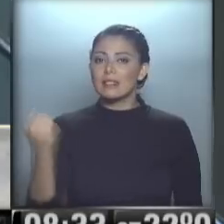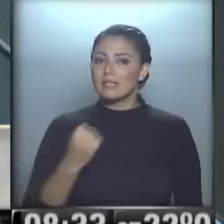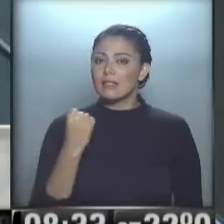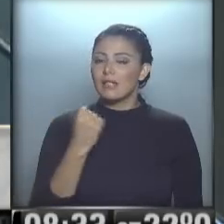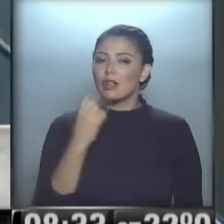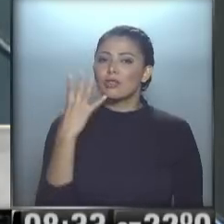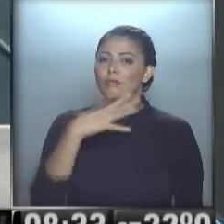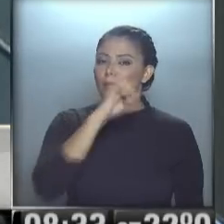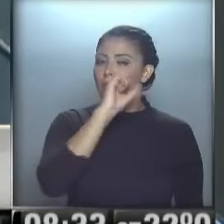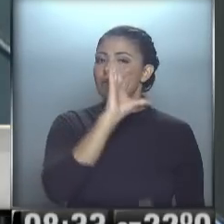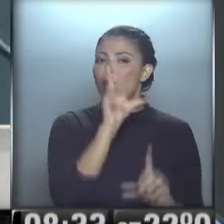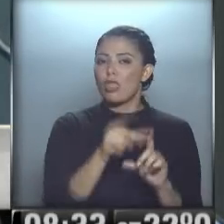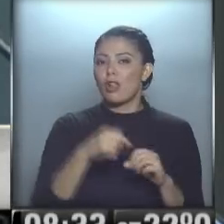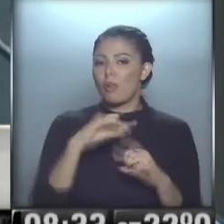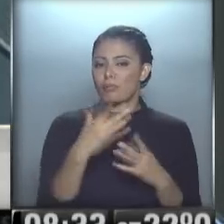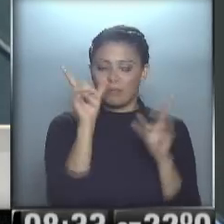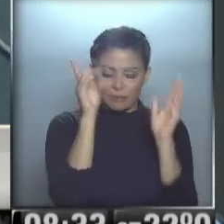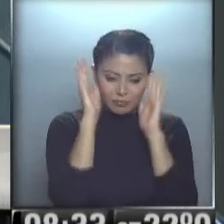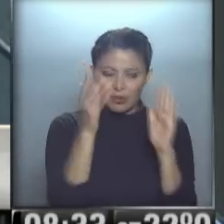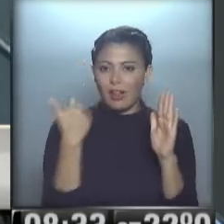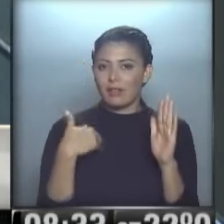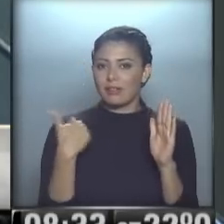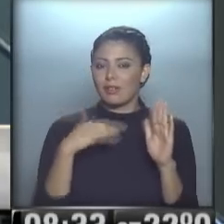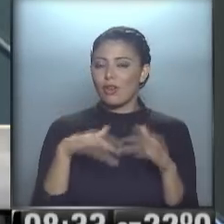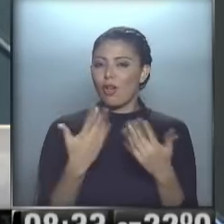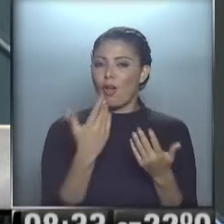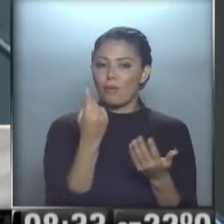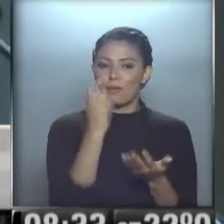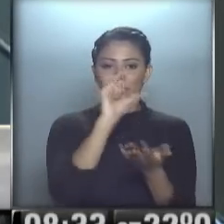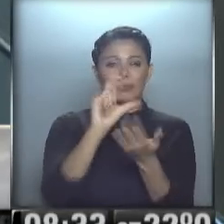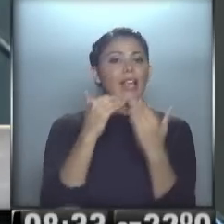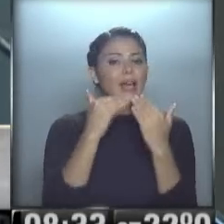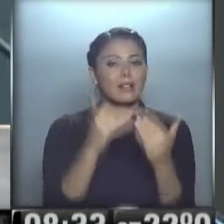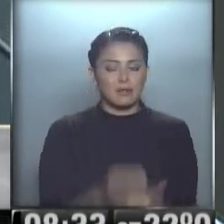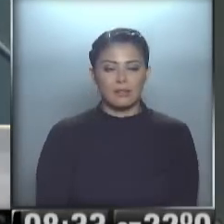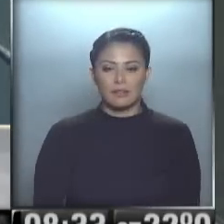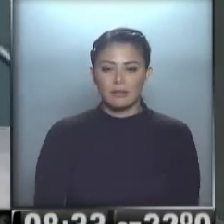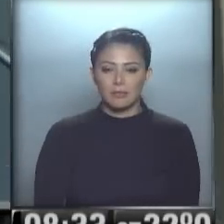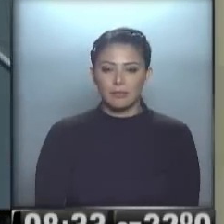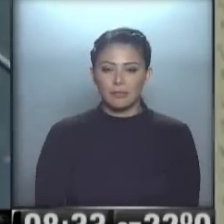un modelo más autónomo con mejor capacidad de asignación de recursos Muchas gracias